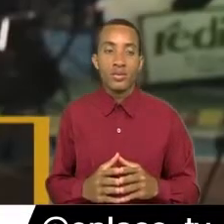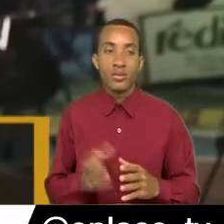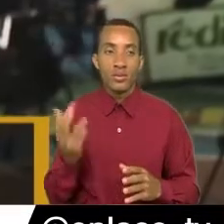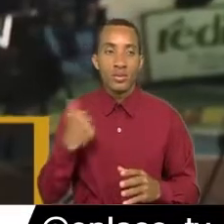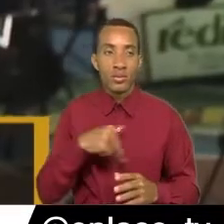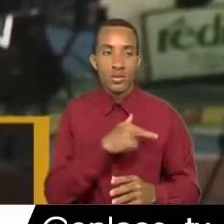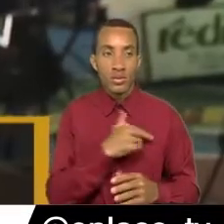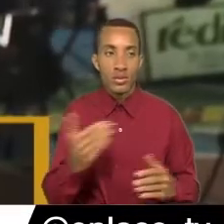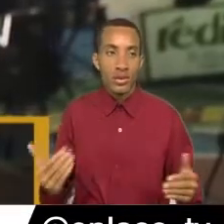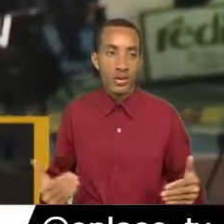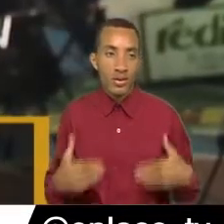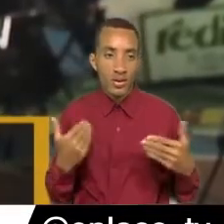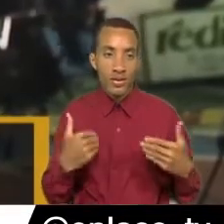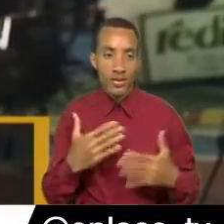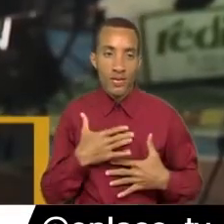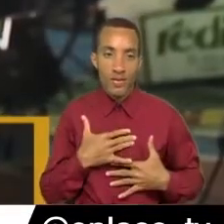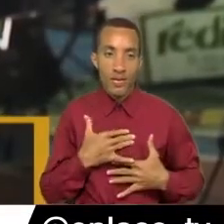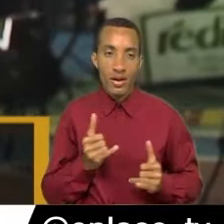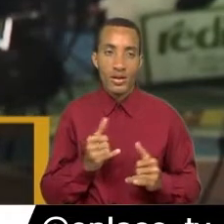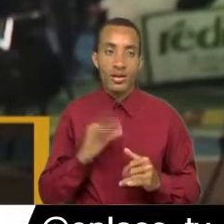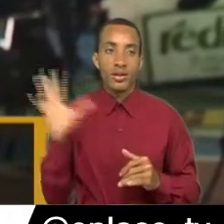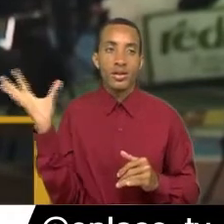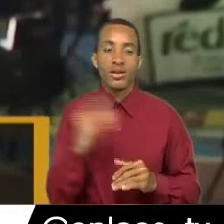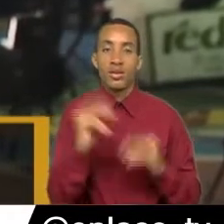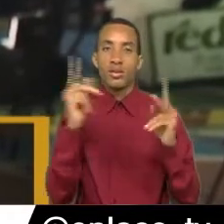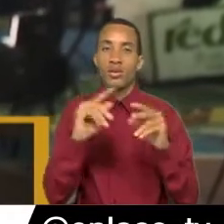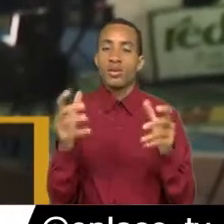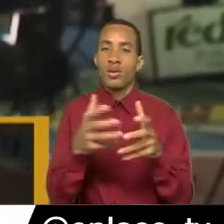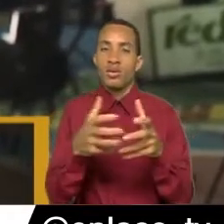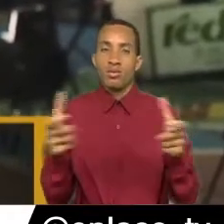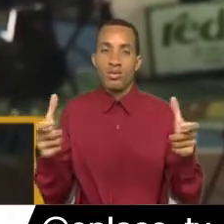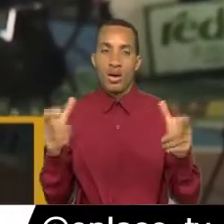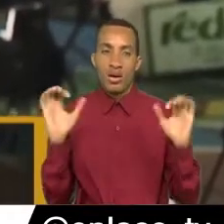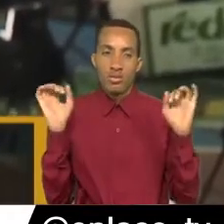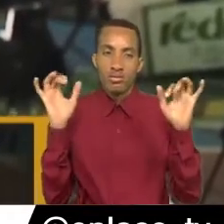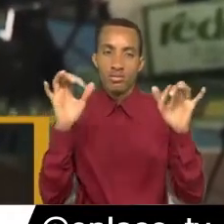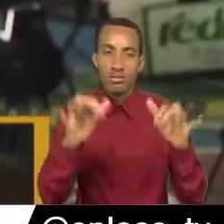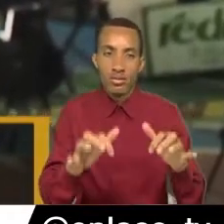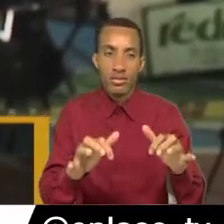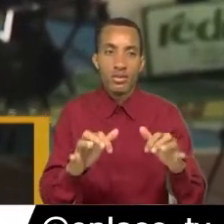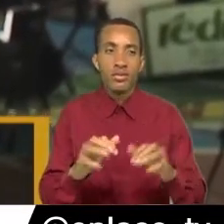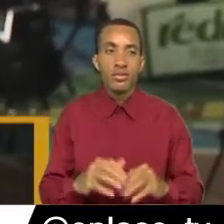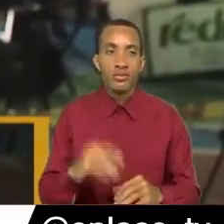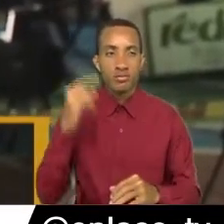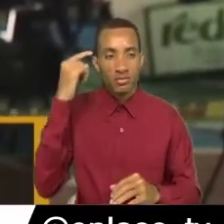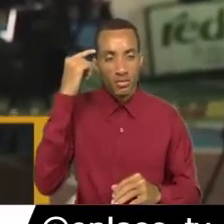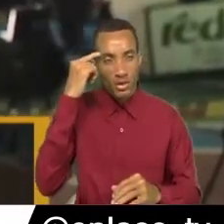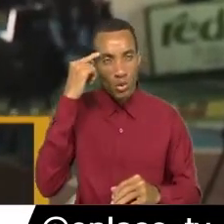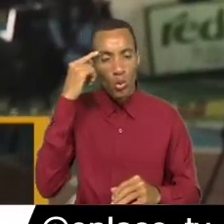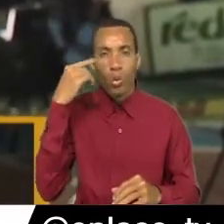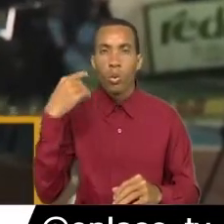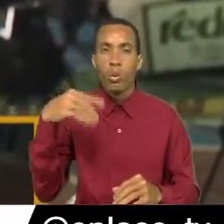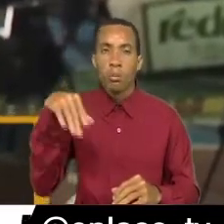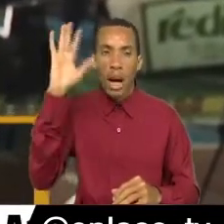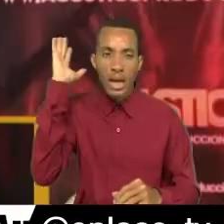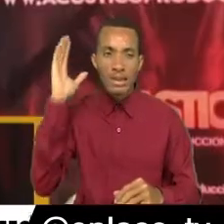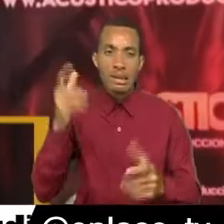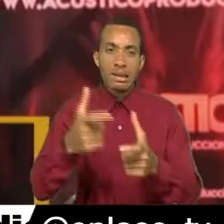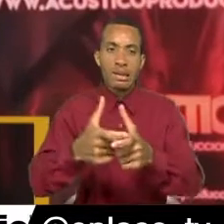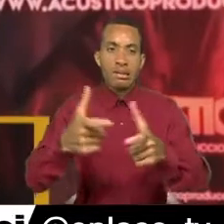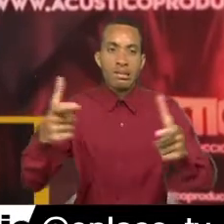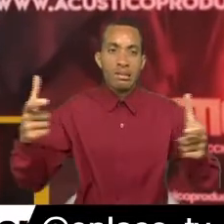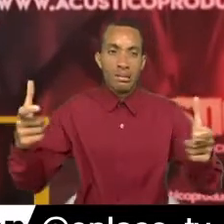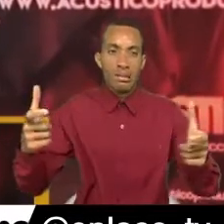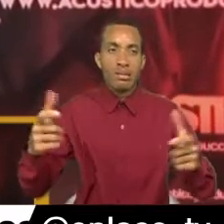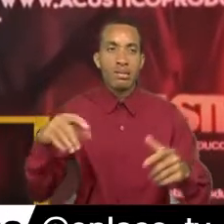felices de ver pues la respuesta del público barranqueño. Creo que ha superado nuestras expectativas. Ha sido una locura